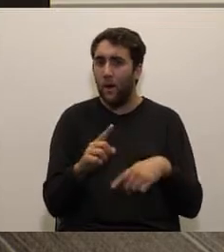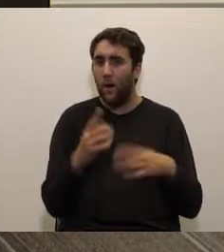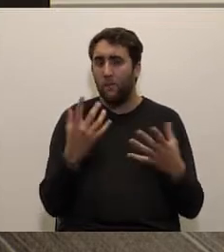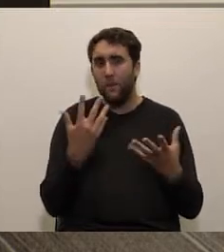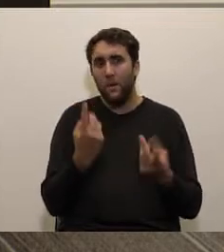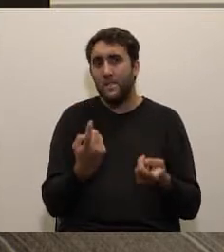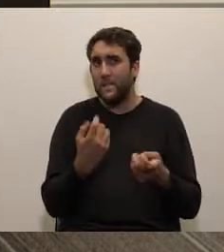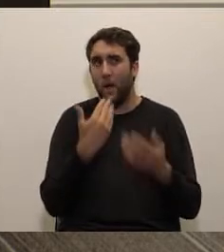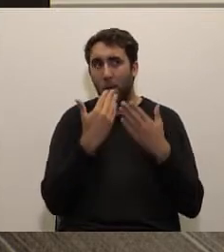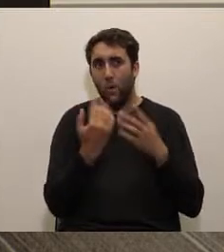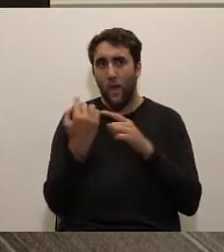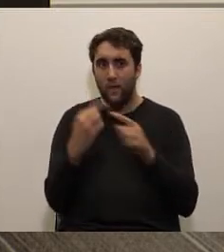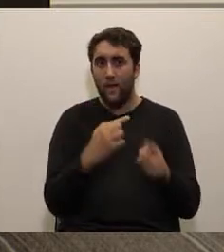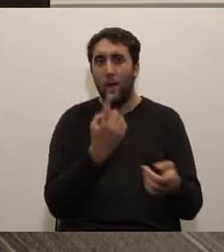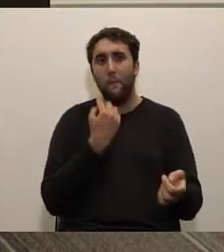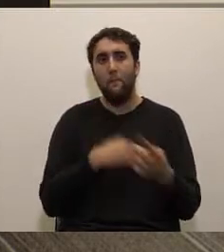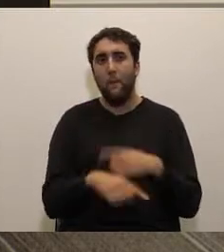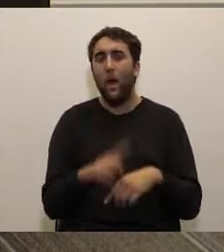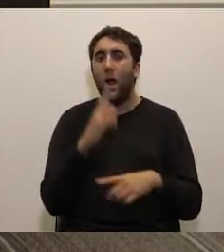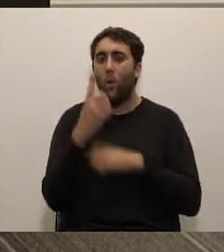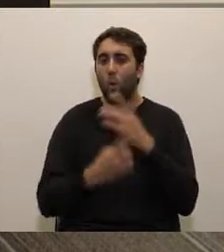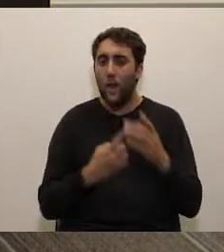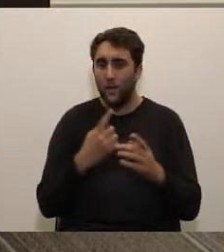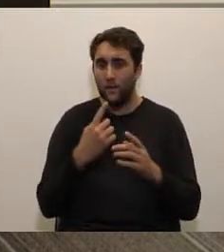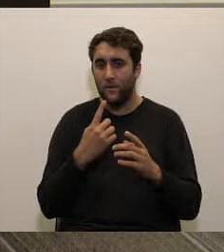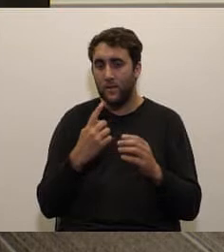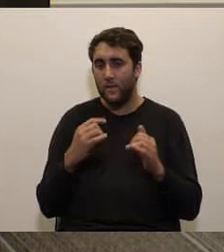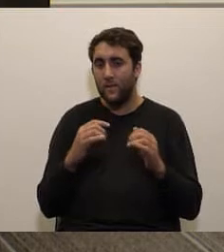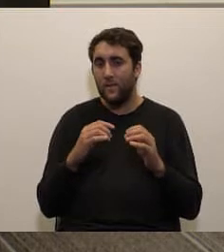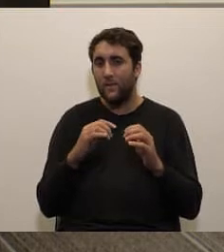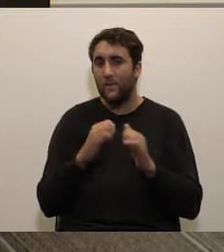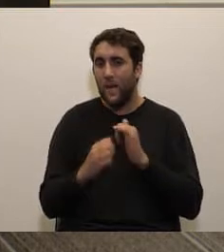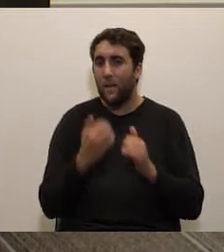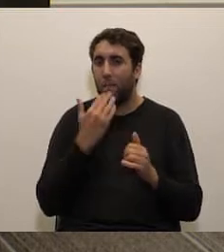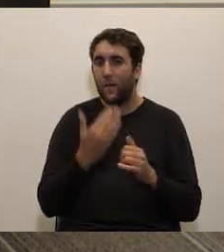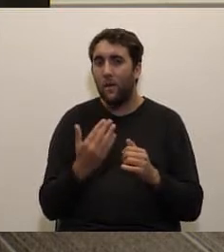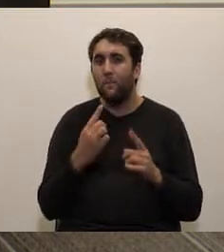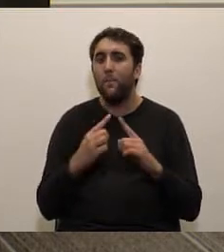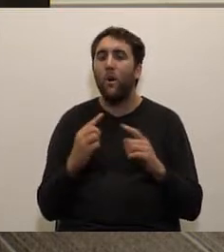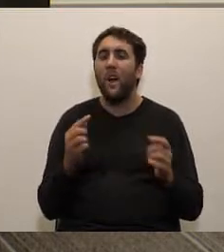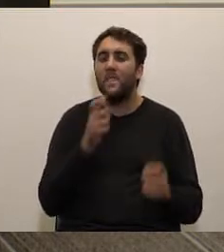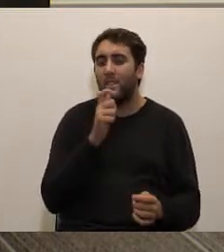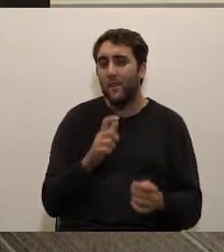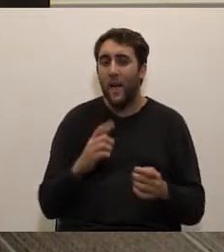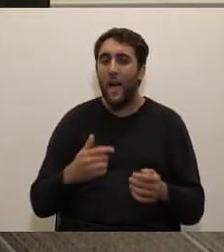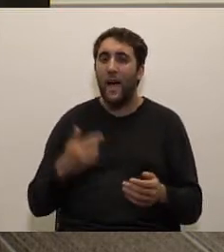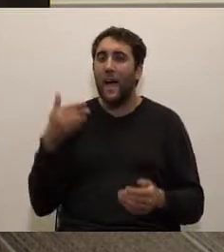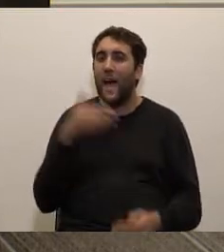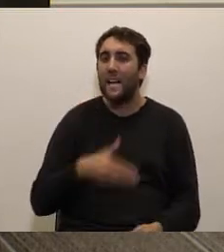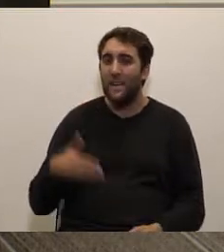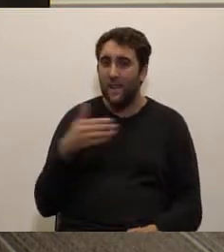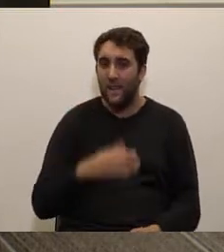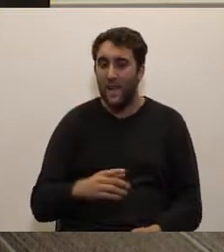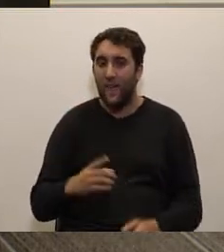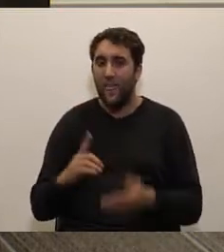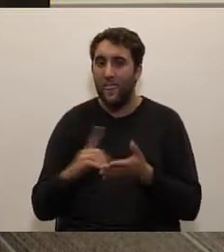preguntas distintas a los tres. Pero bueno, algunas personas estaban en este momento preguntando qué significa ser activista digital, y capaz que